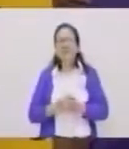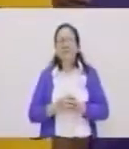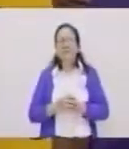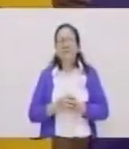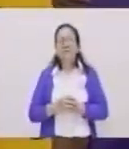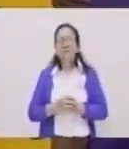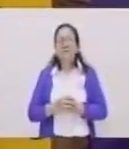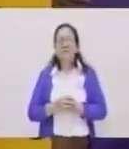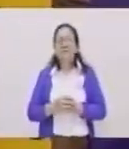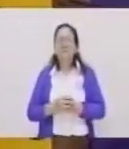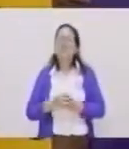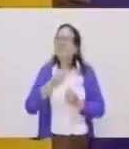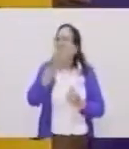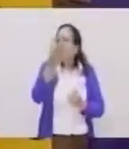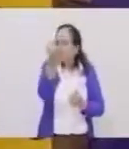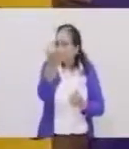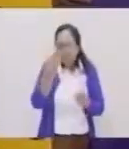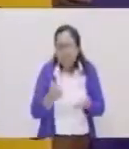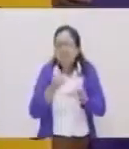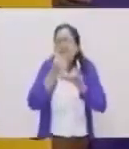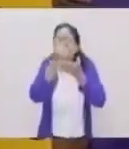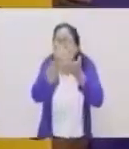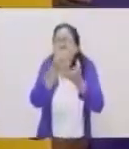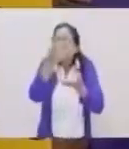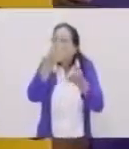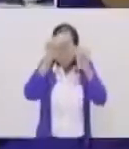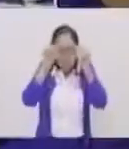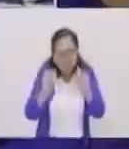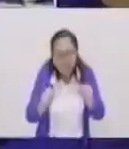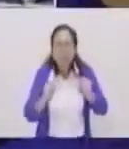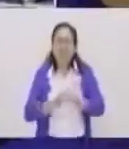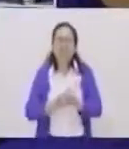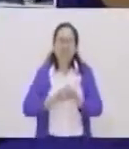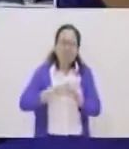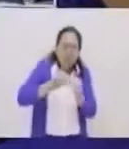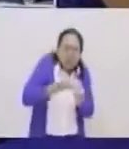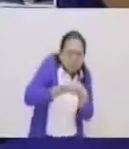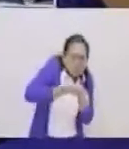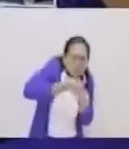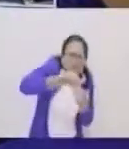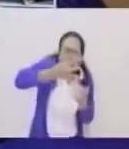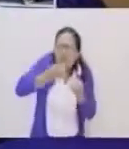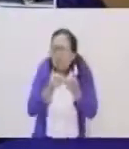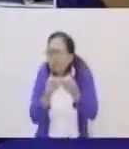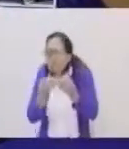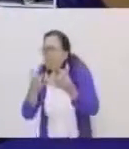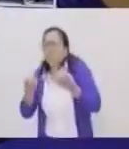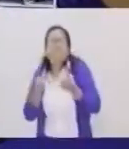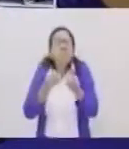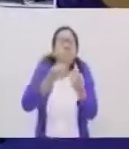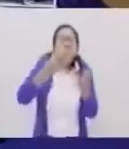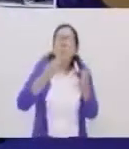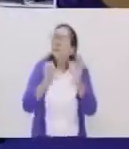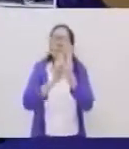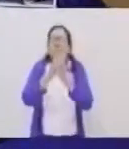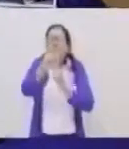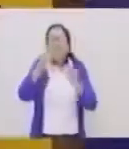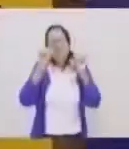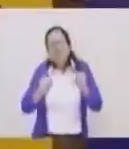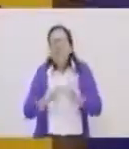Además, esto te puede servir en casa para realizar estimaciones. Por ejemplo, tú puedes